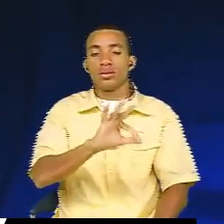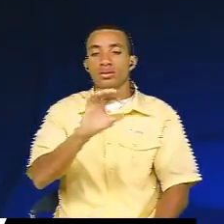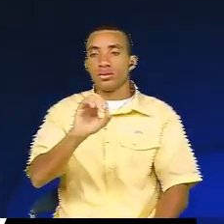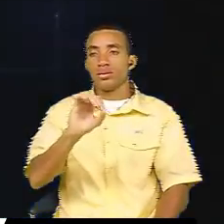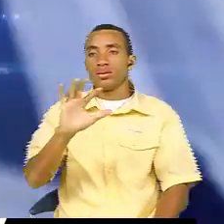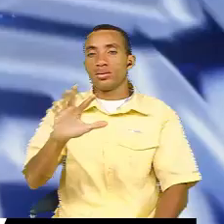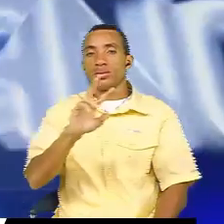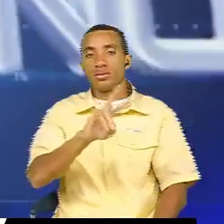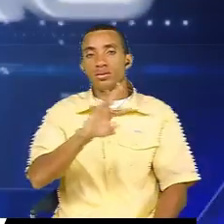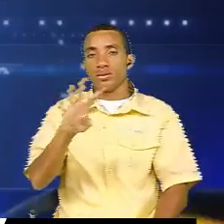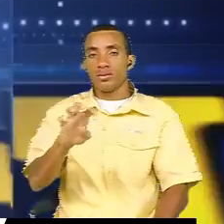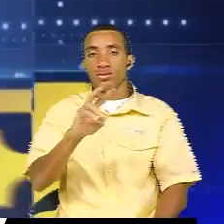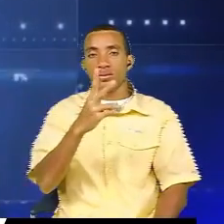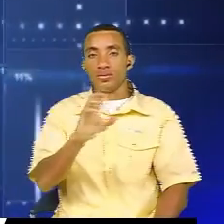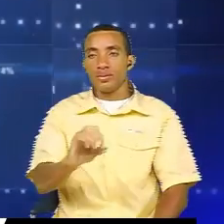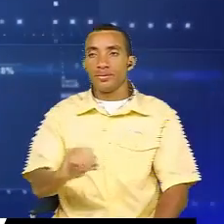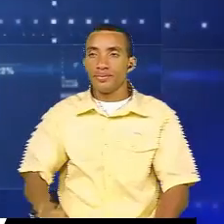322-305-2920.